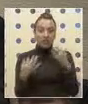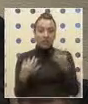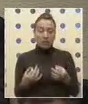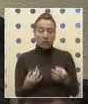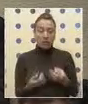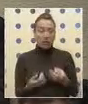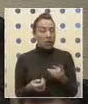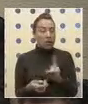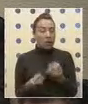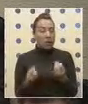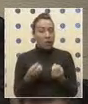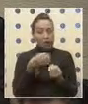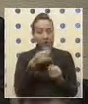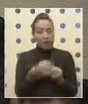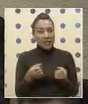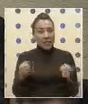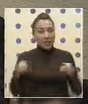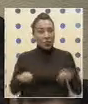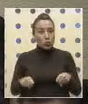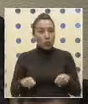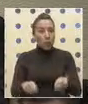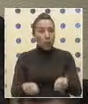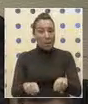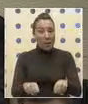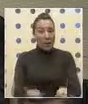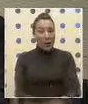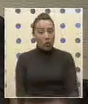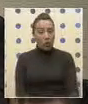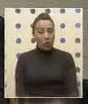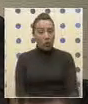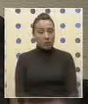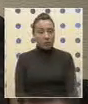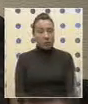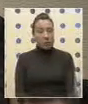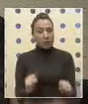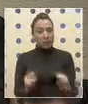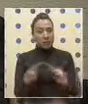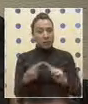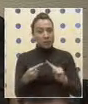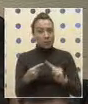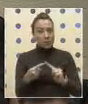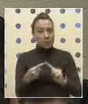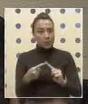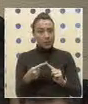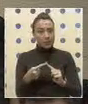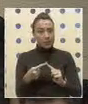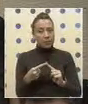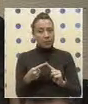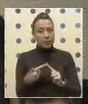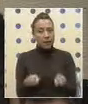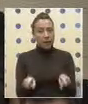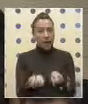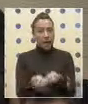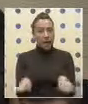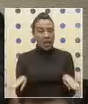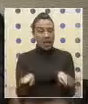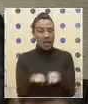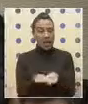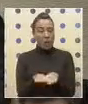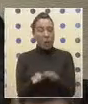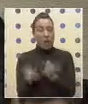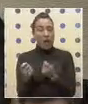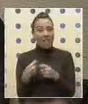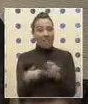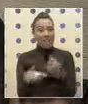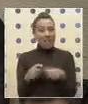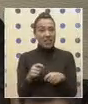es correcto señalar que los supermercados puedan participar en condiciones equivalentes en la